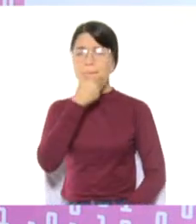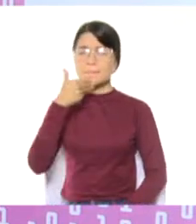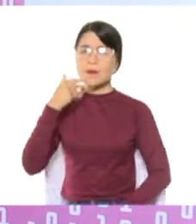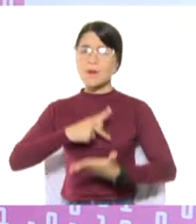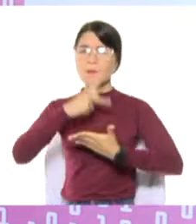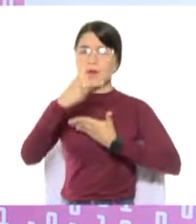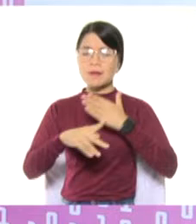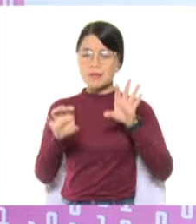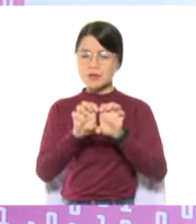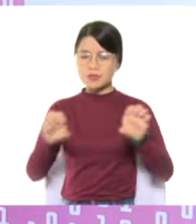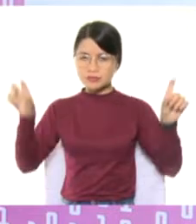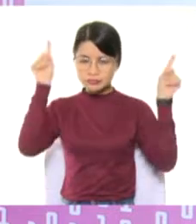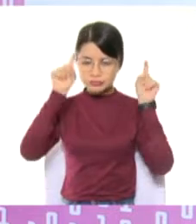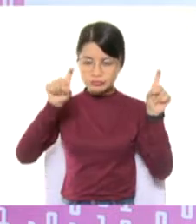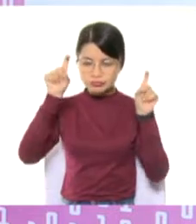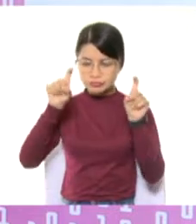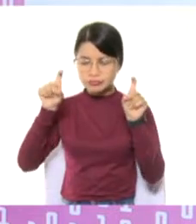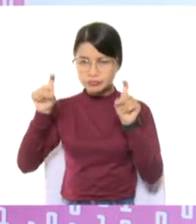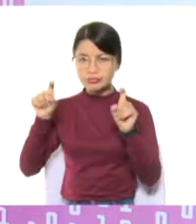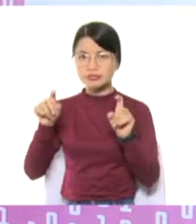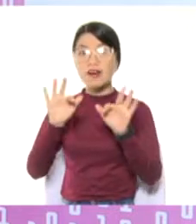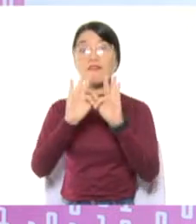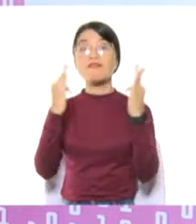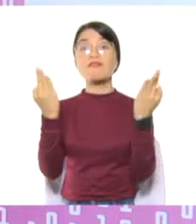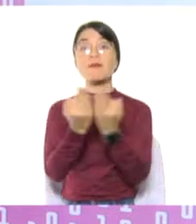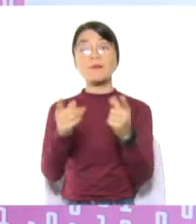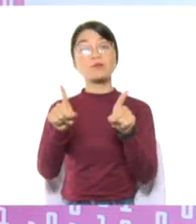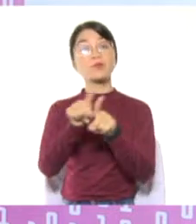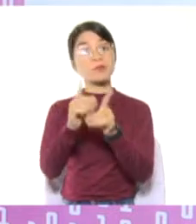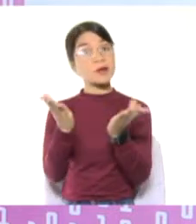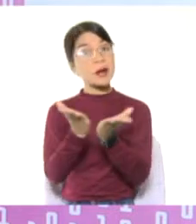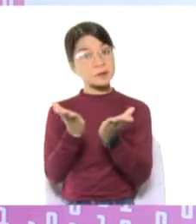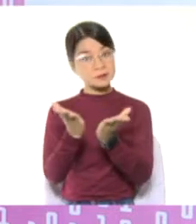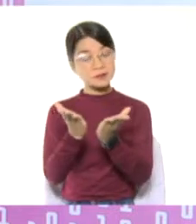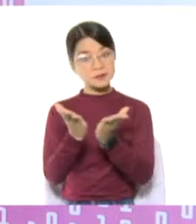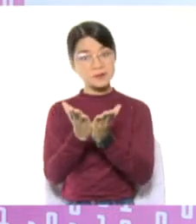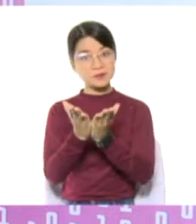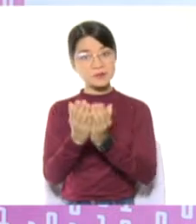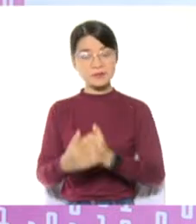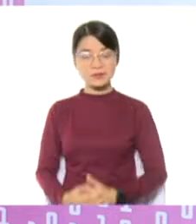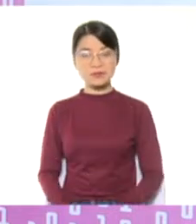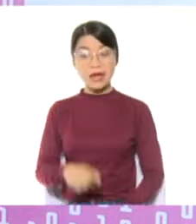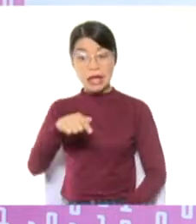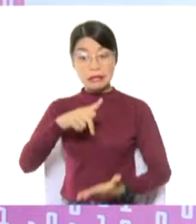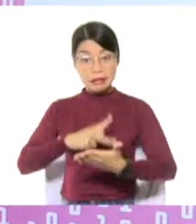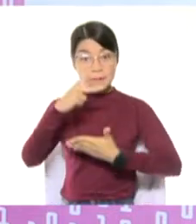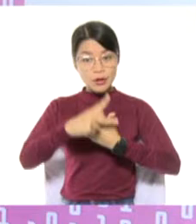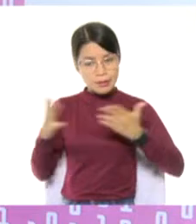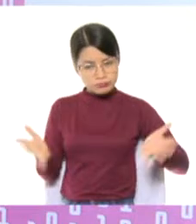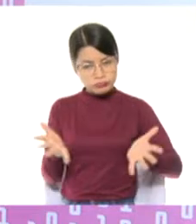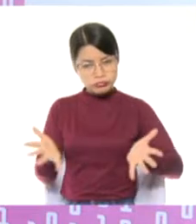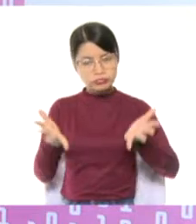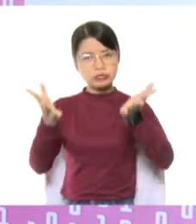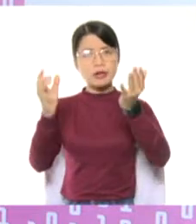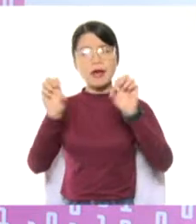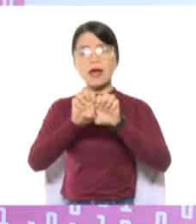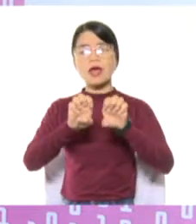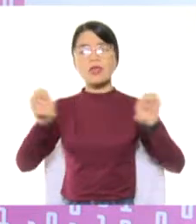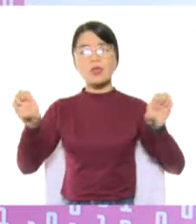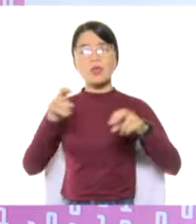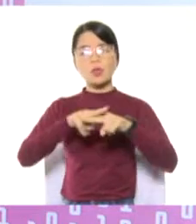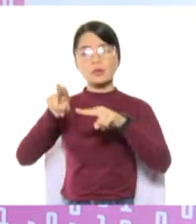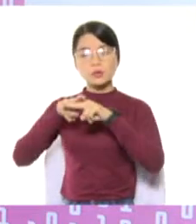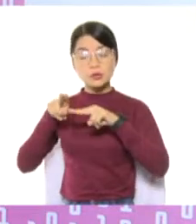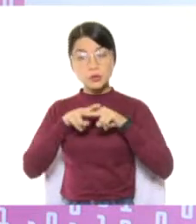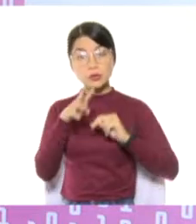programa educativo y pedagógico, Cada Familia, una Escuela. Un espacio que garantiza la educación de nuestros niños,